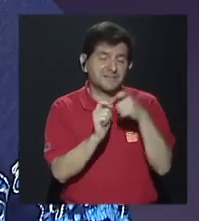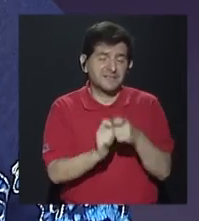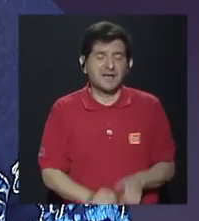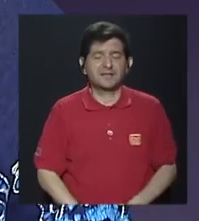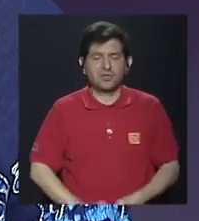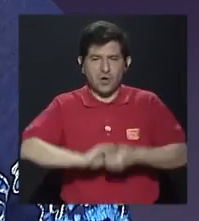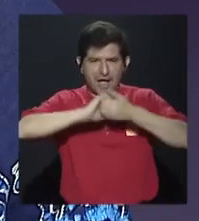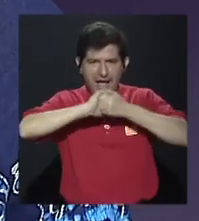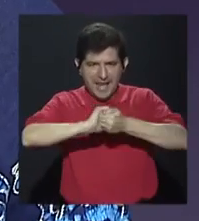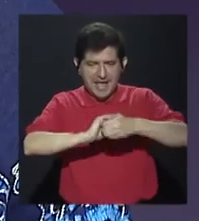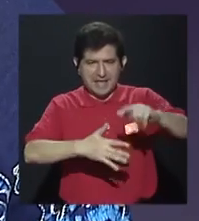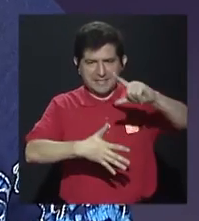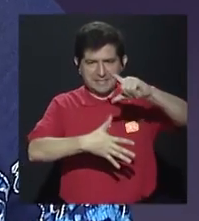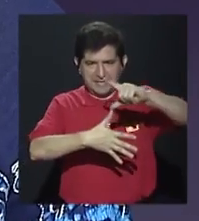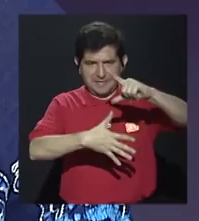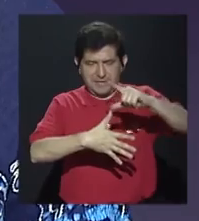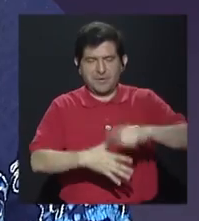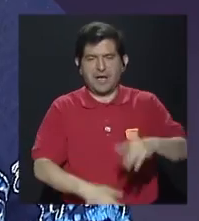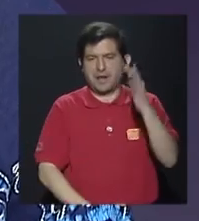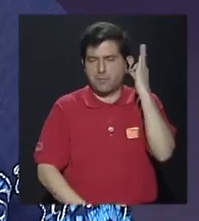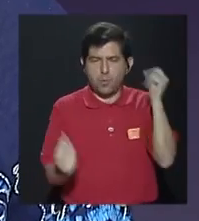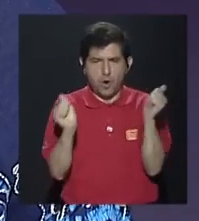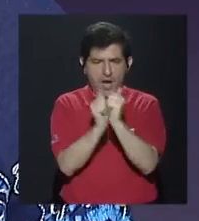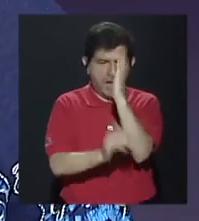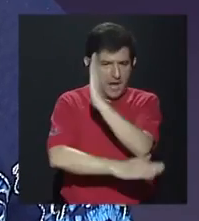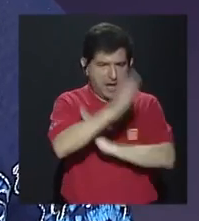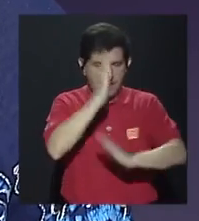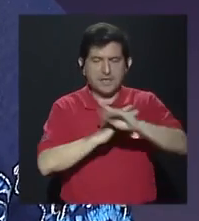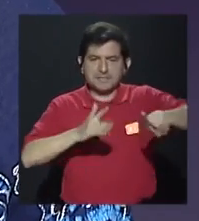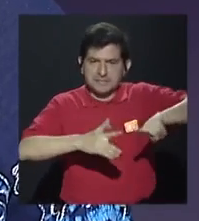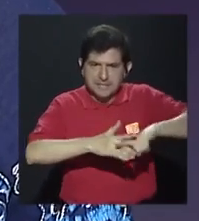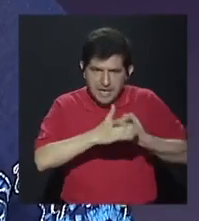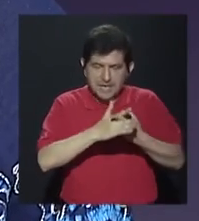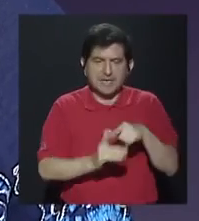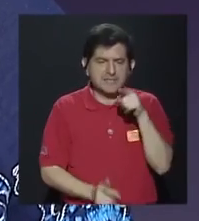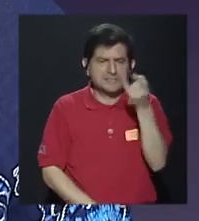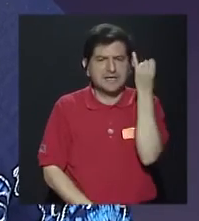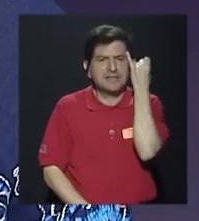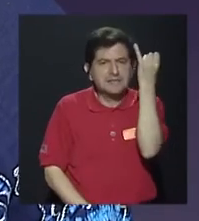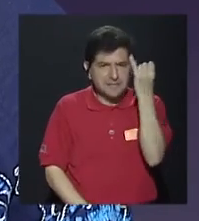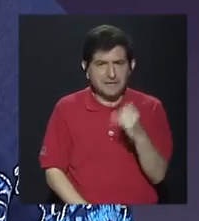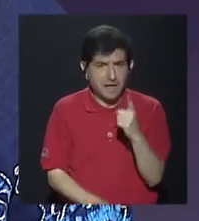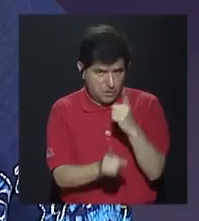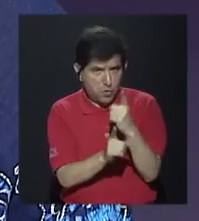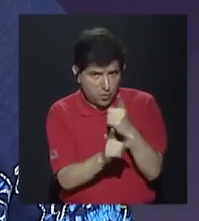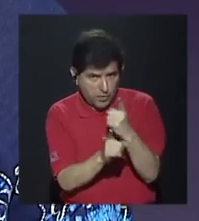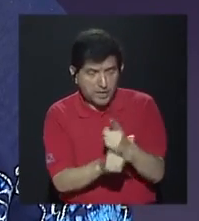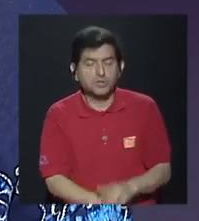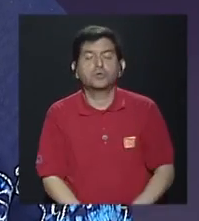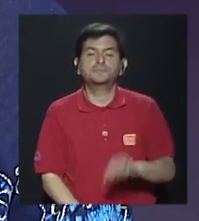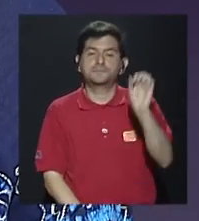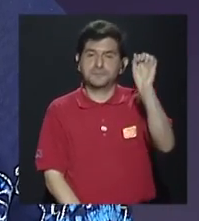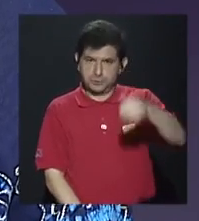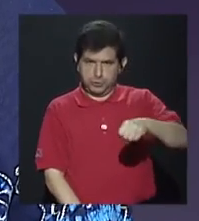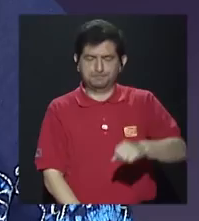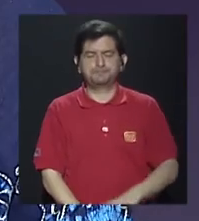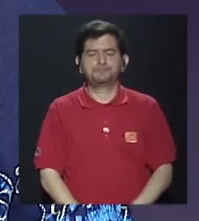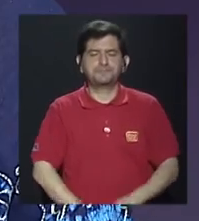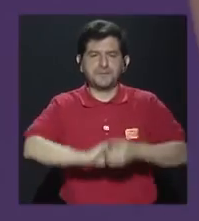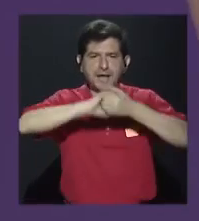Alianza Latinoamericana de Mujeres con Discapacidad nace a partir de esta inquietud, ¿es así? Correcto, la